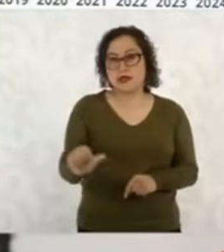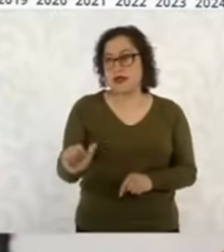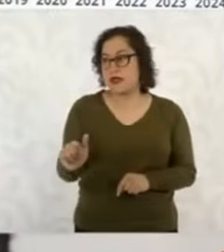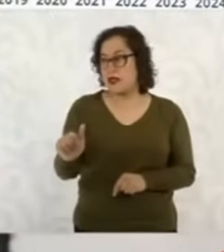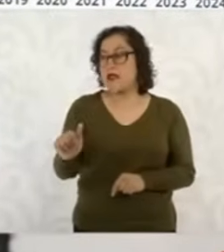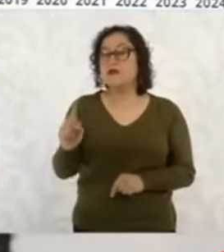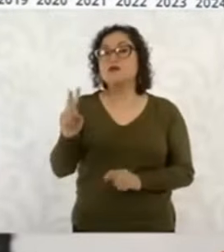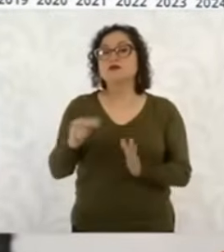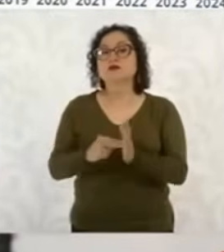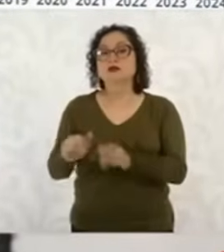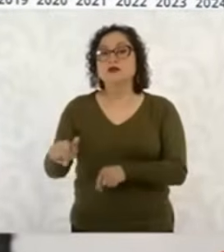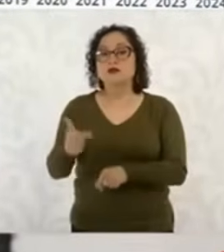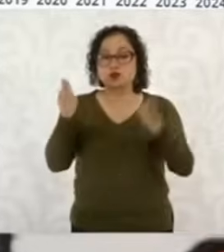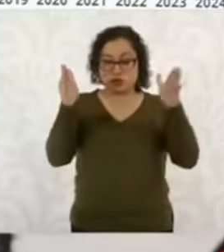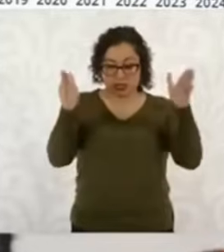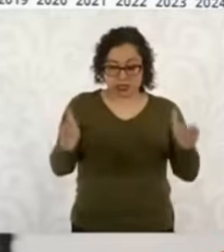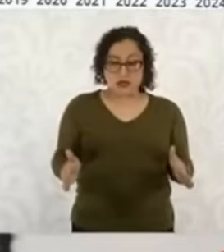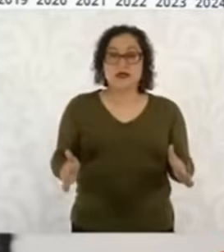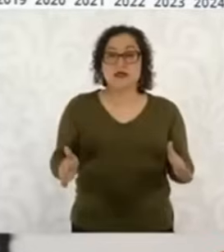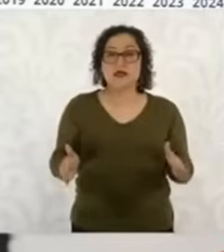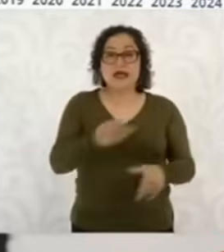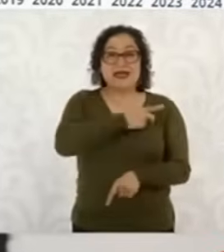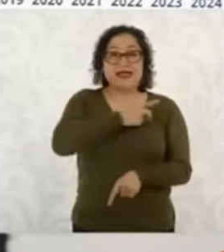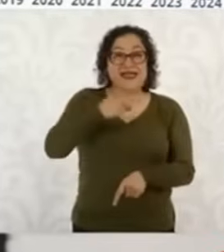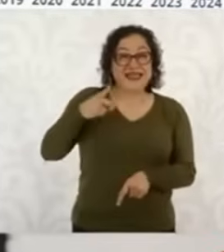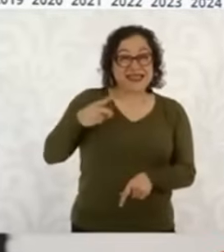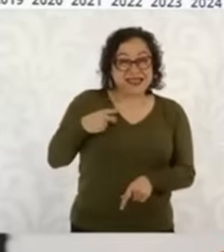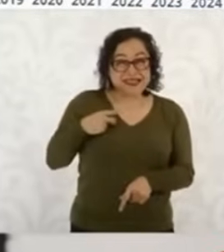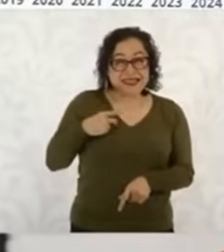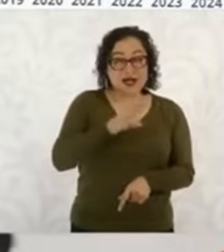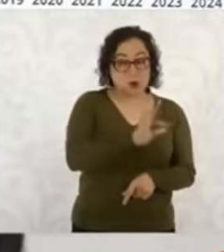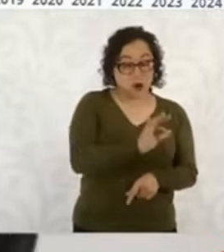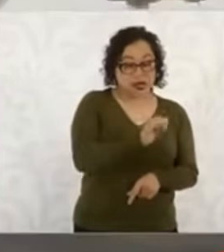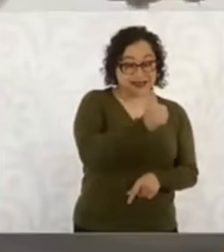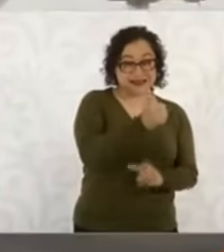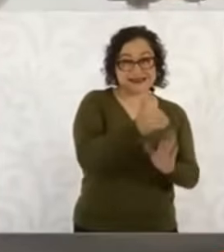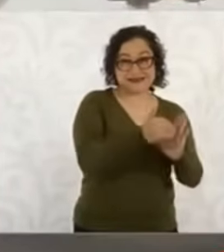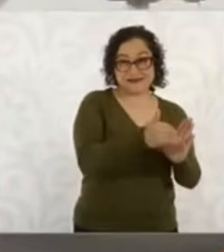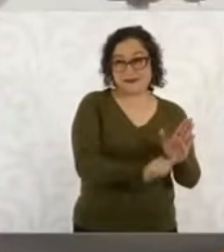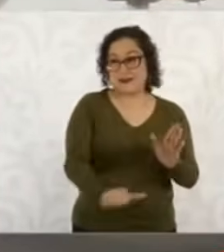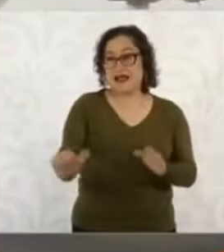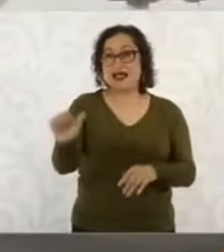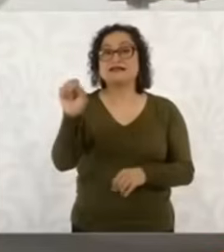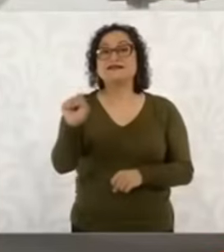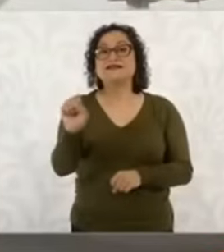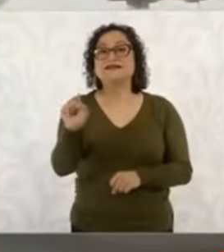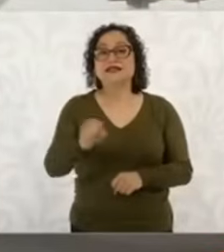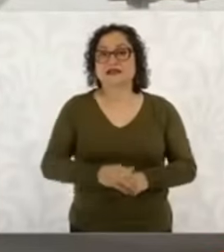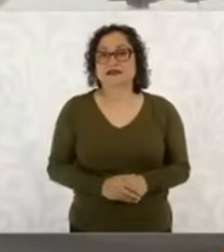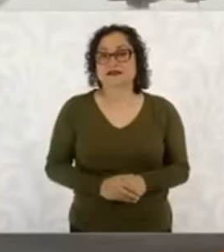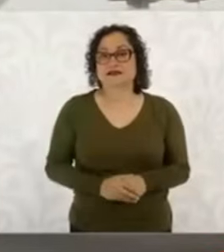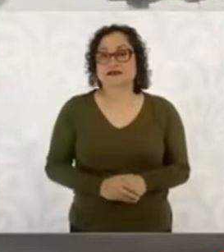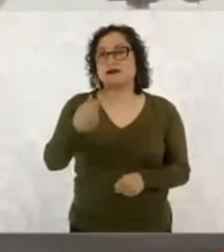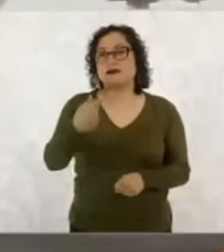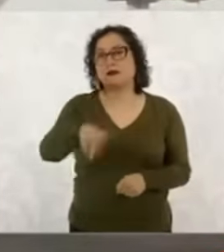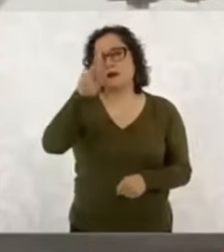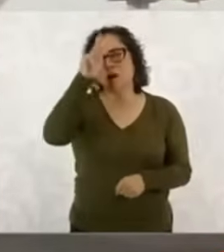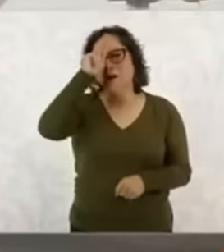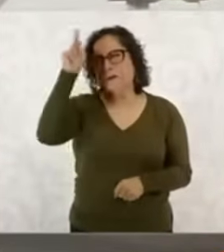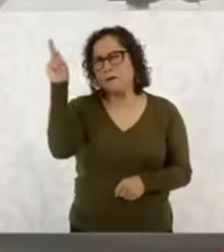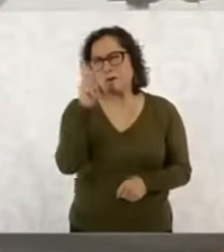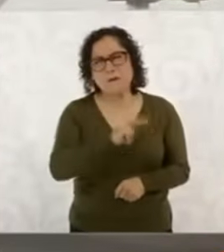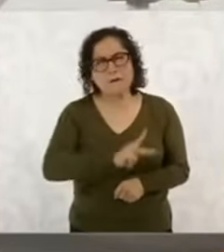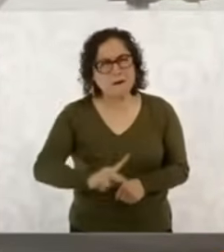2012 de 46 a 60. Pero en la época de Lozoya, de